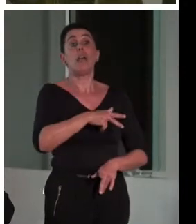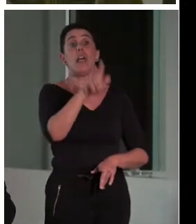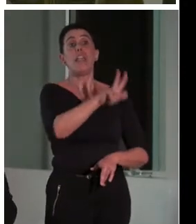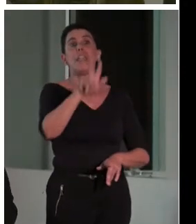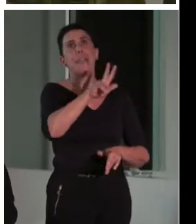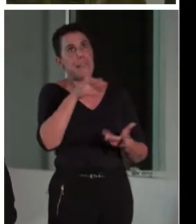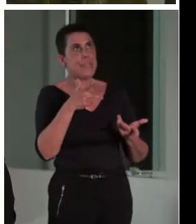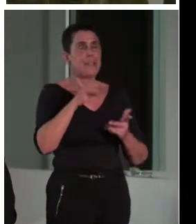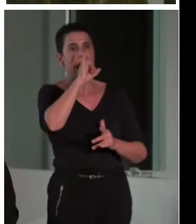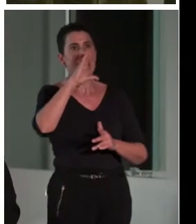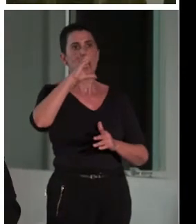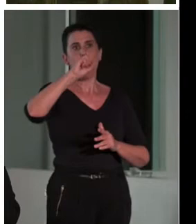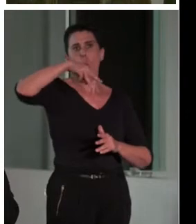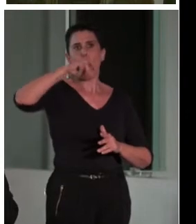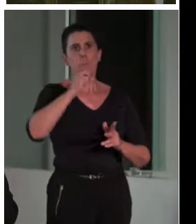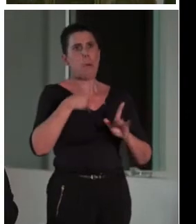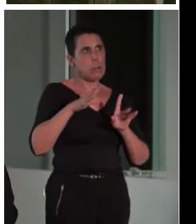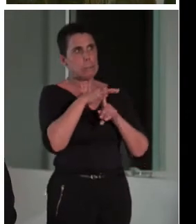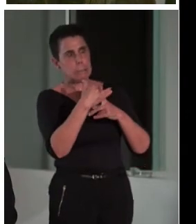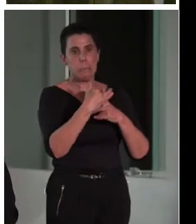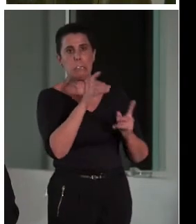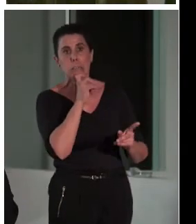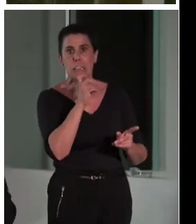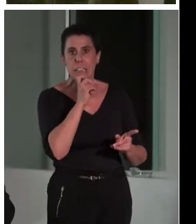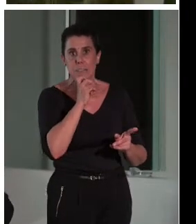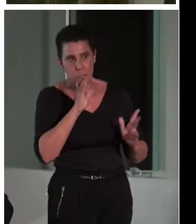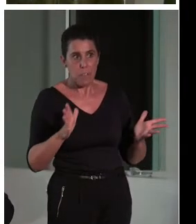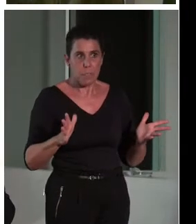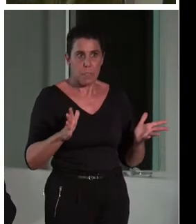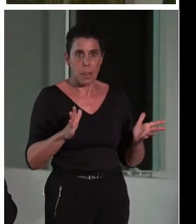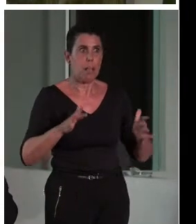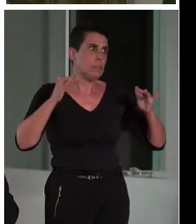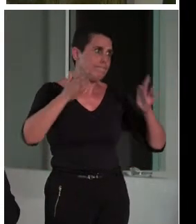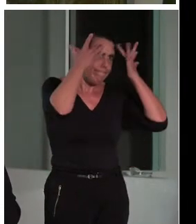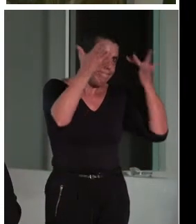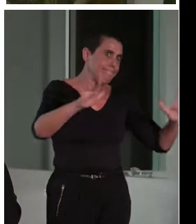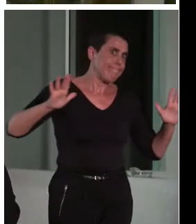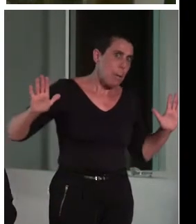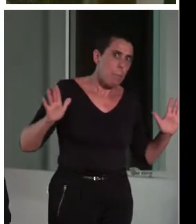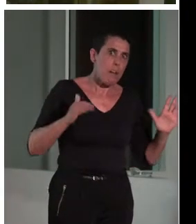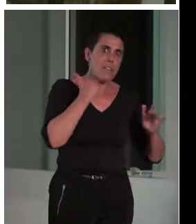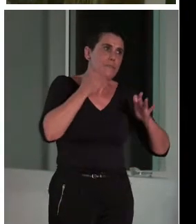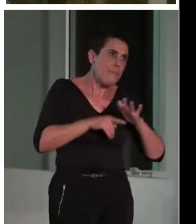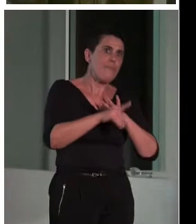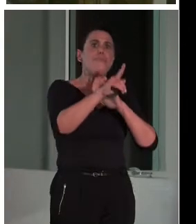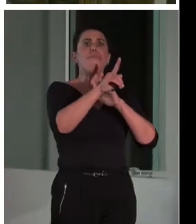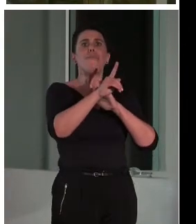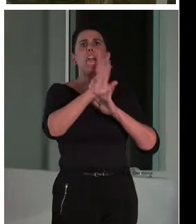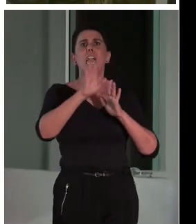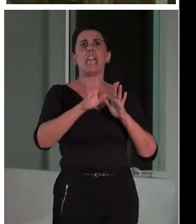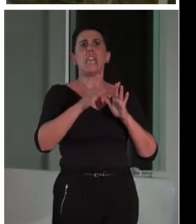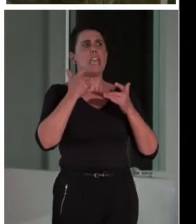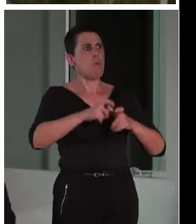y sí que es verdad que hemos conseguido bueno pues de alguna manera recuperar membresía hemos casi hemos crecido en el